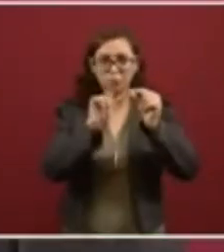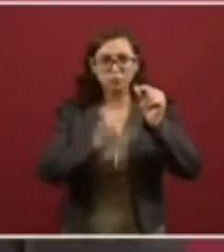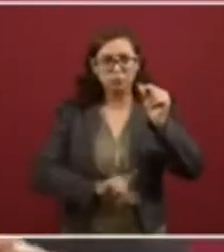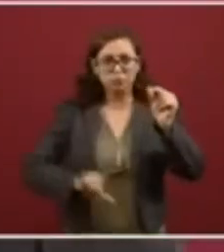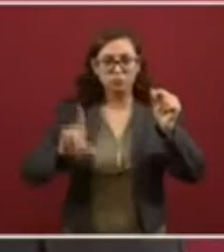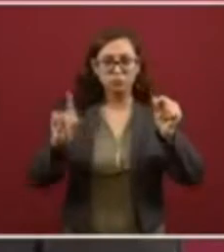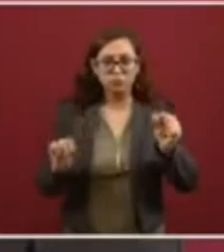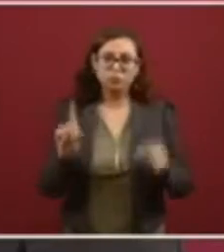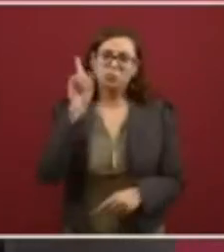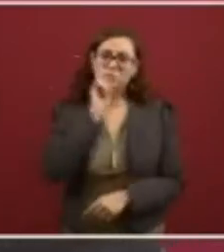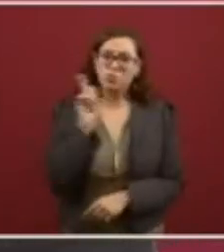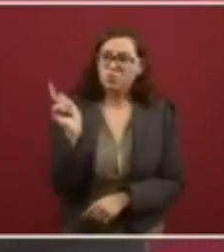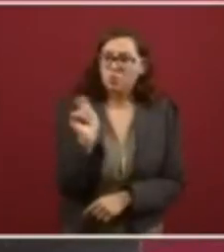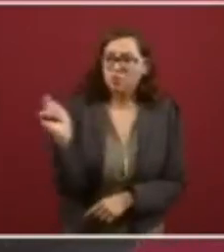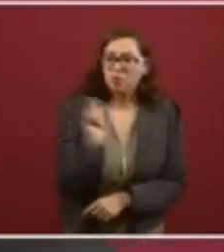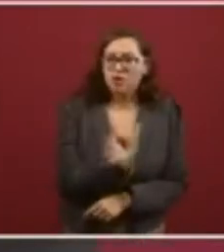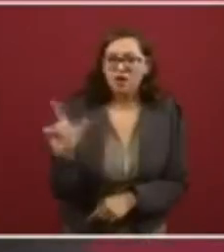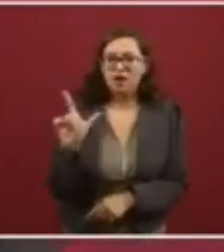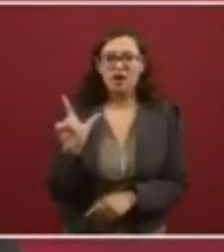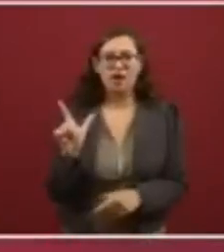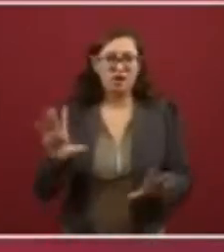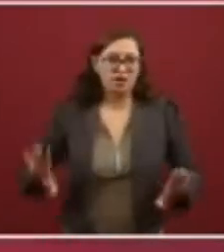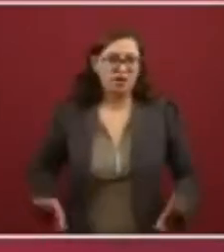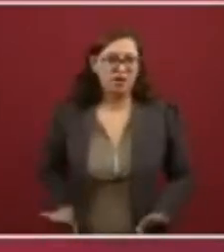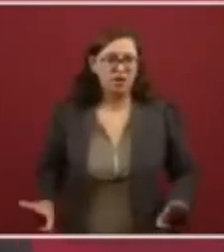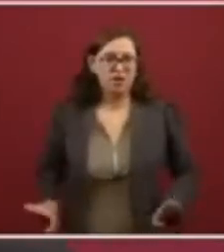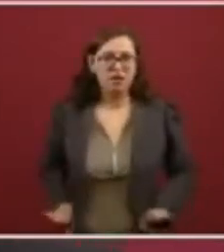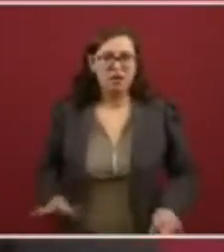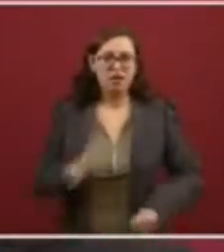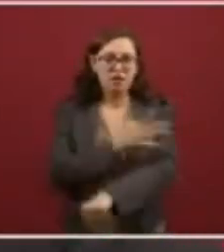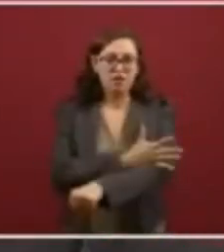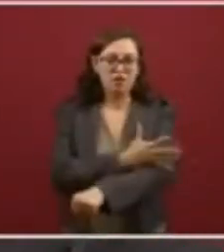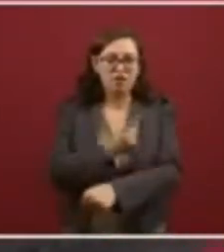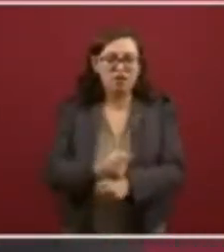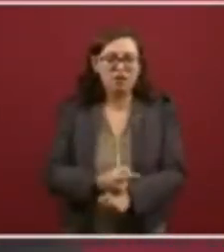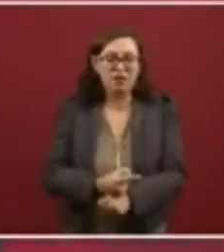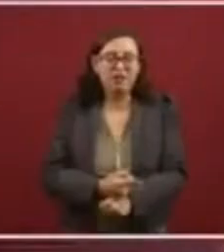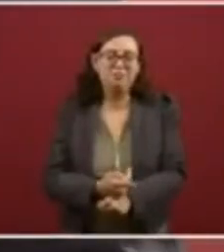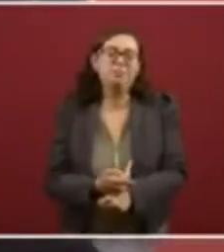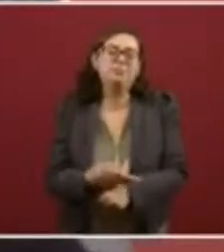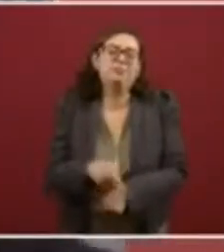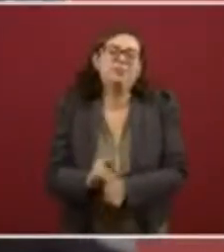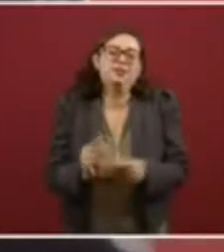una profesional, una mujer honesta. Claro, como no pertenece